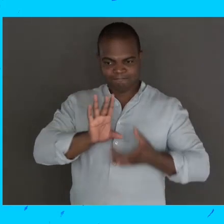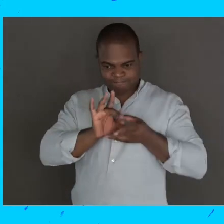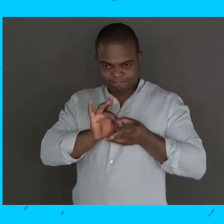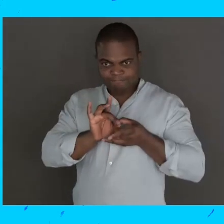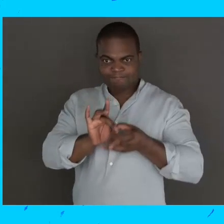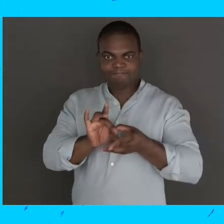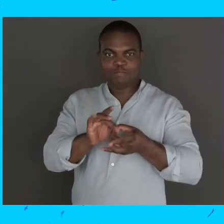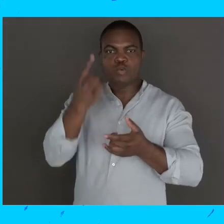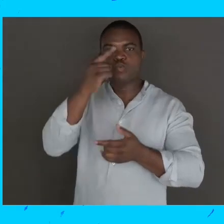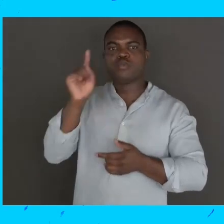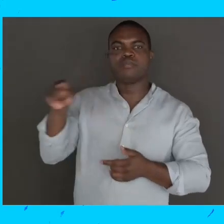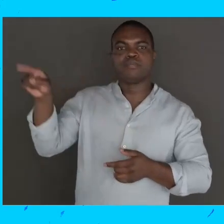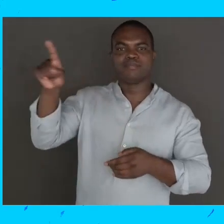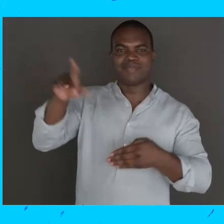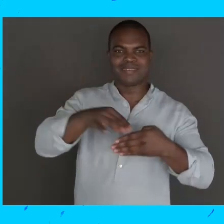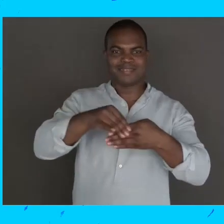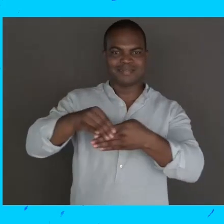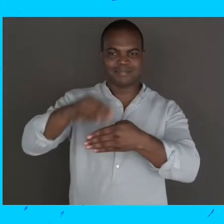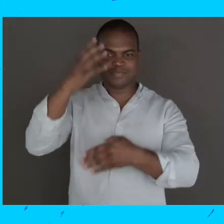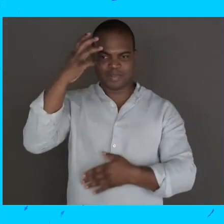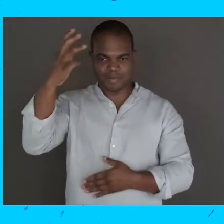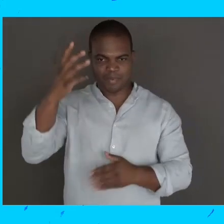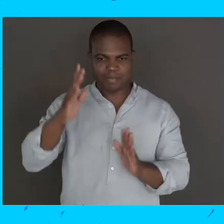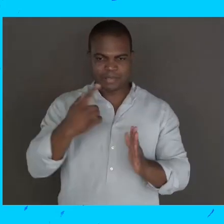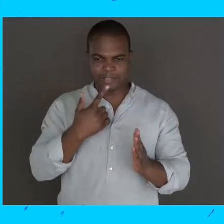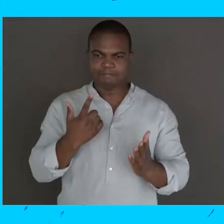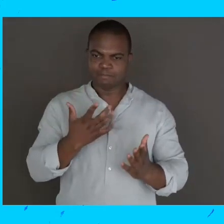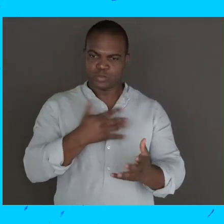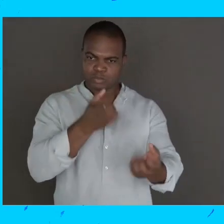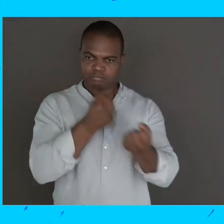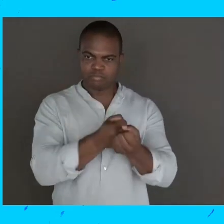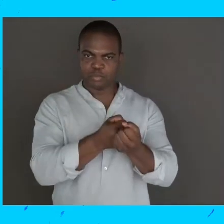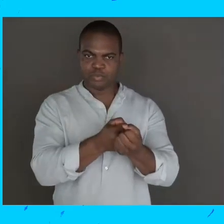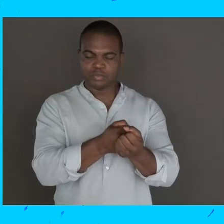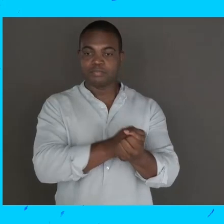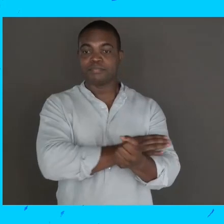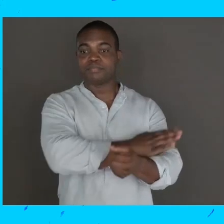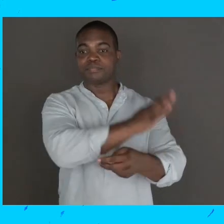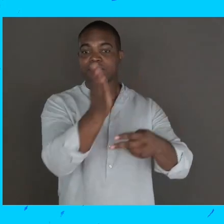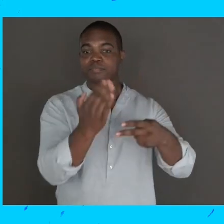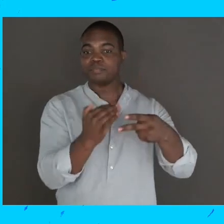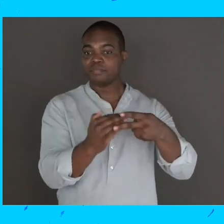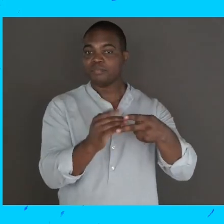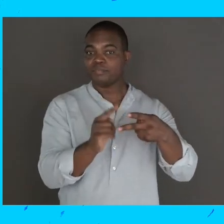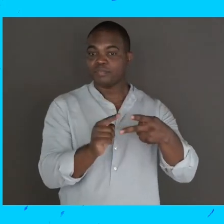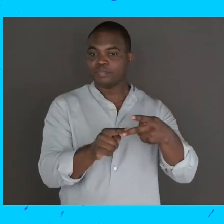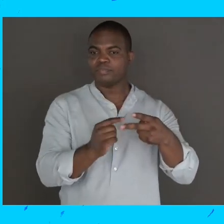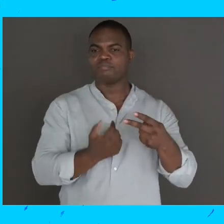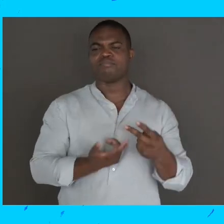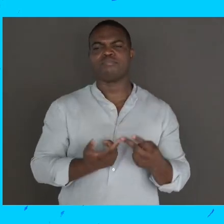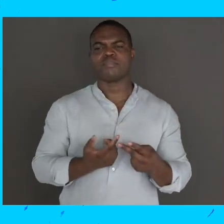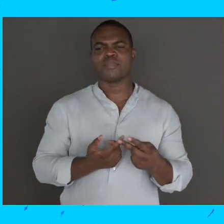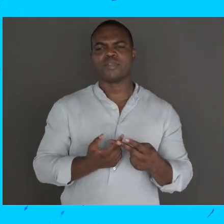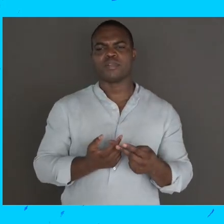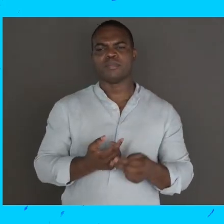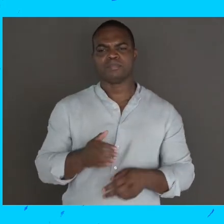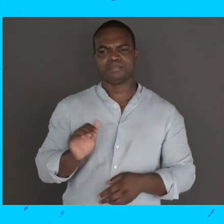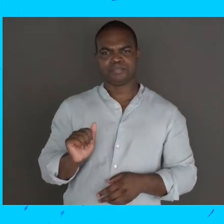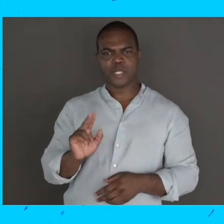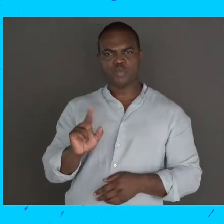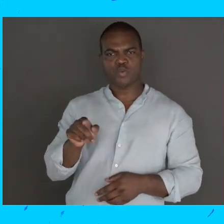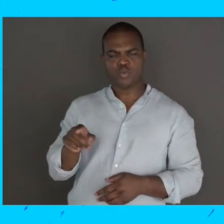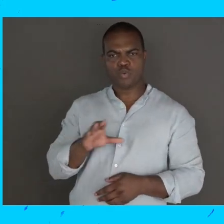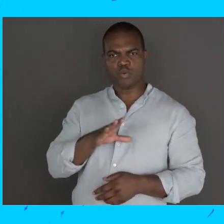reafirmamos nuestro compromiso con el bienestar y la salud de los jóvenes. No, con relación a la